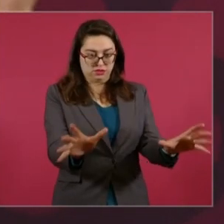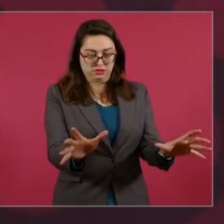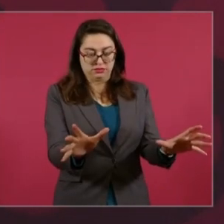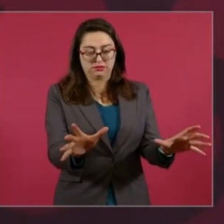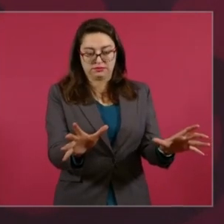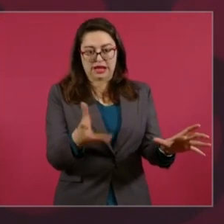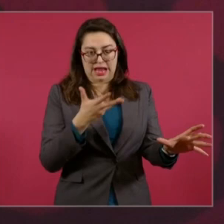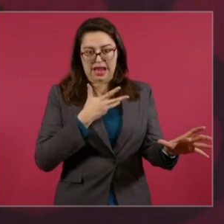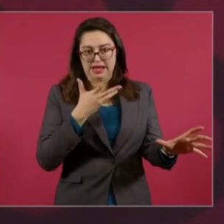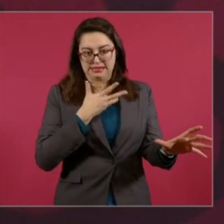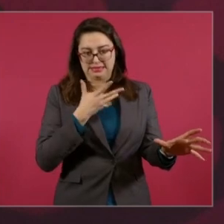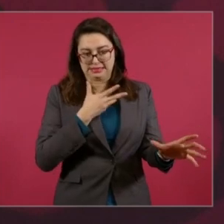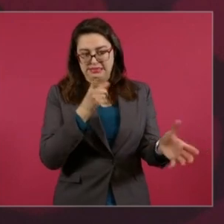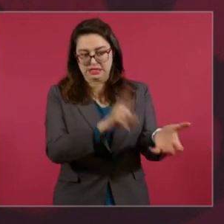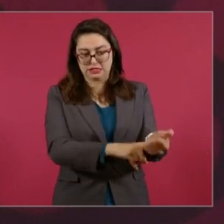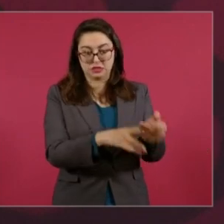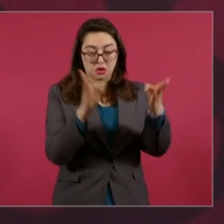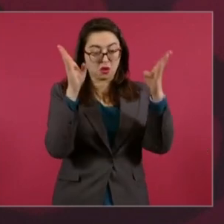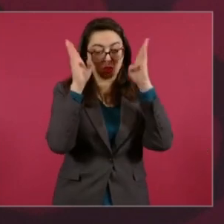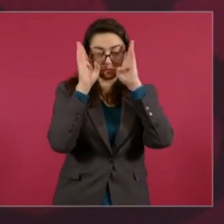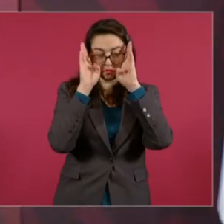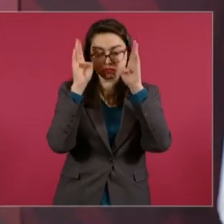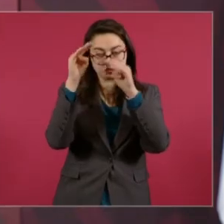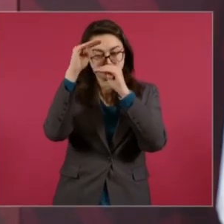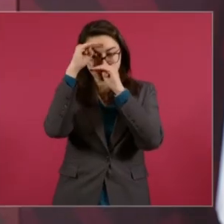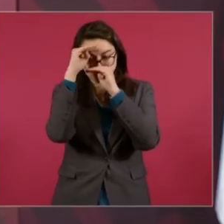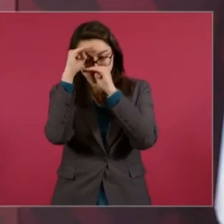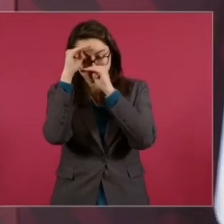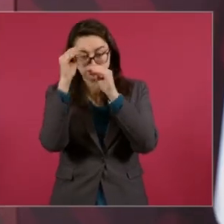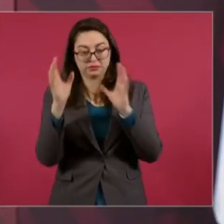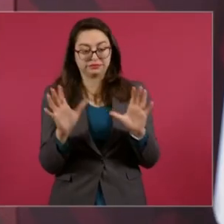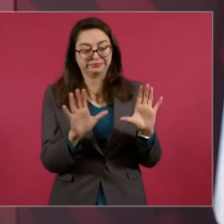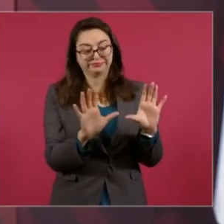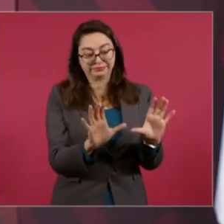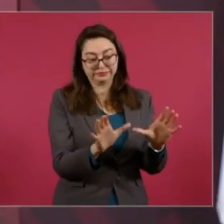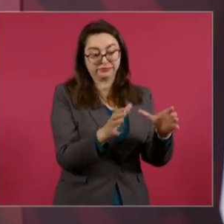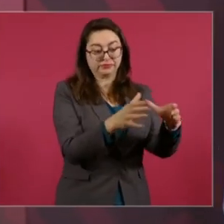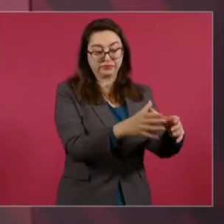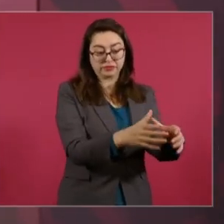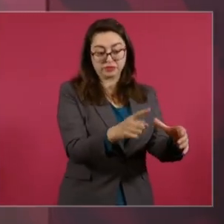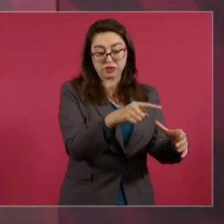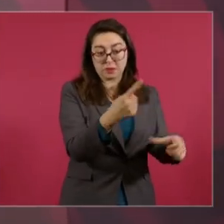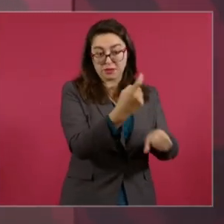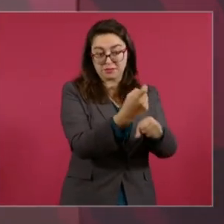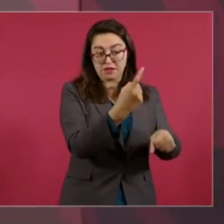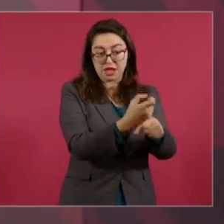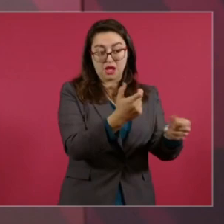del bloque conservador. Unos, los que